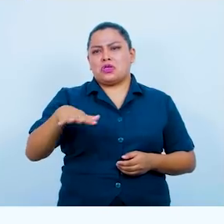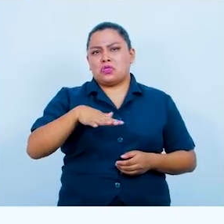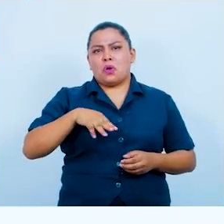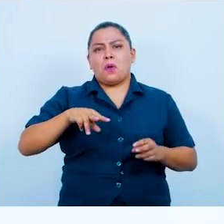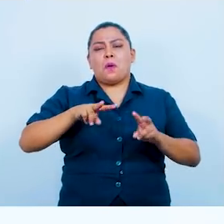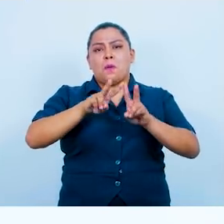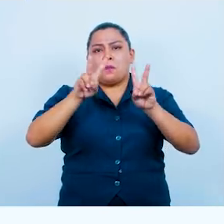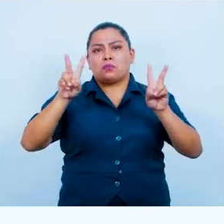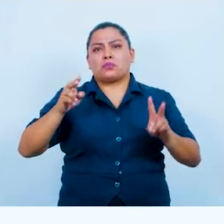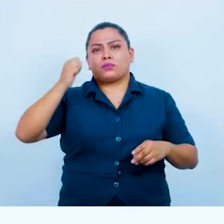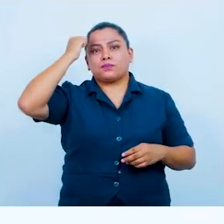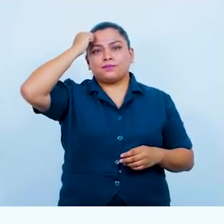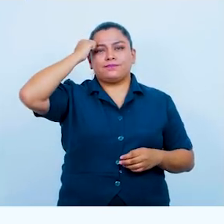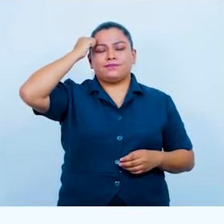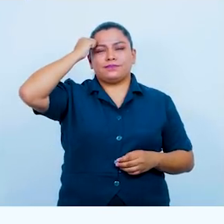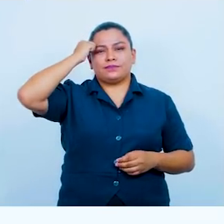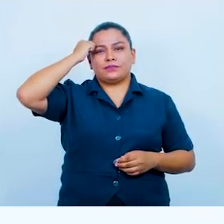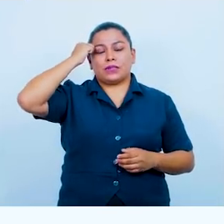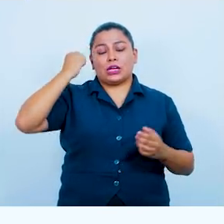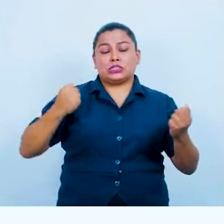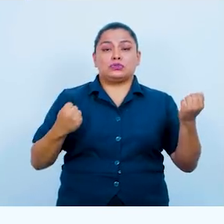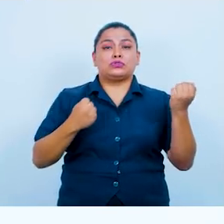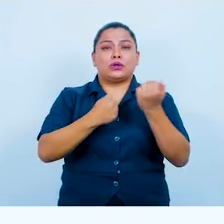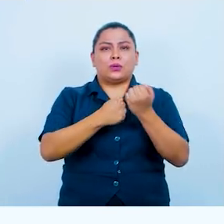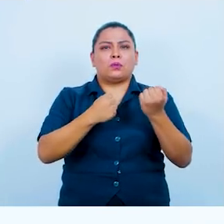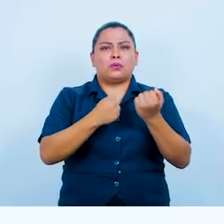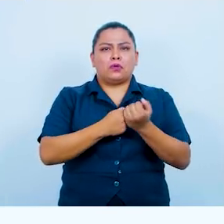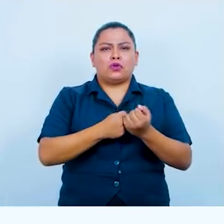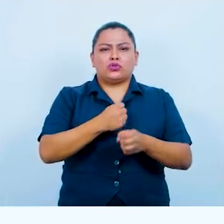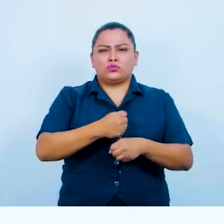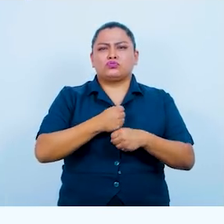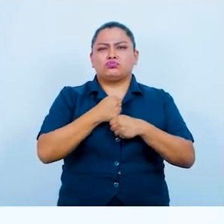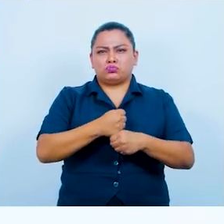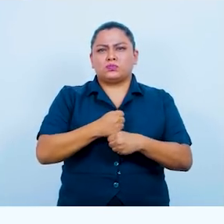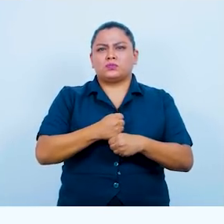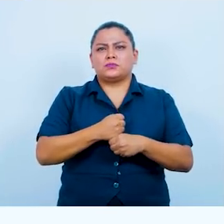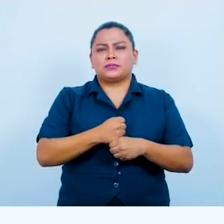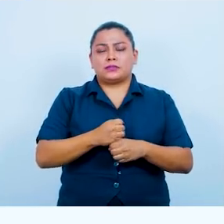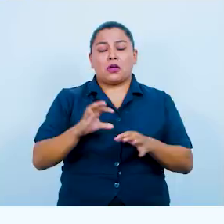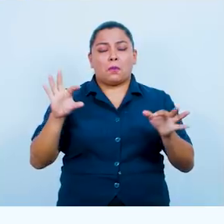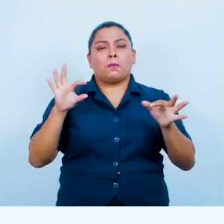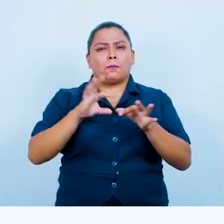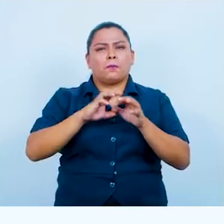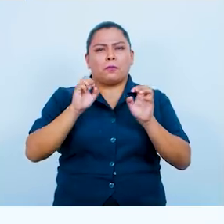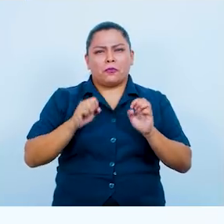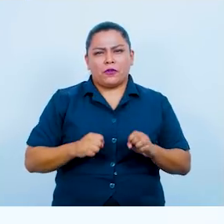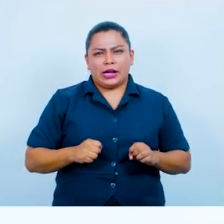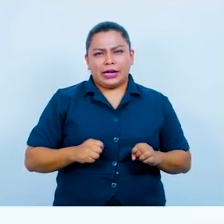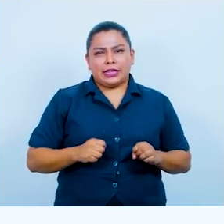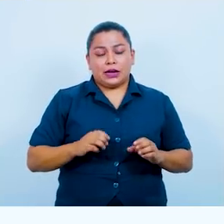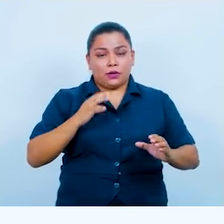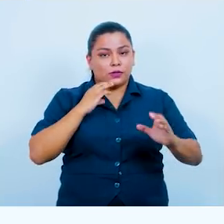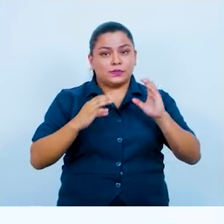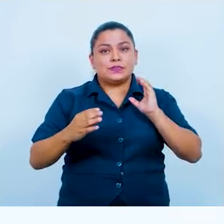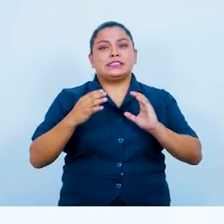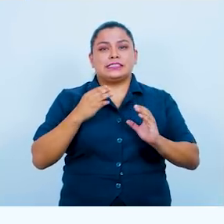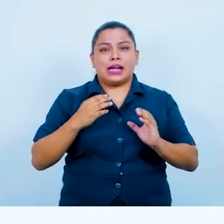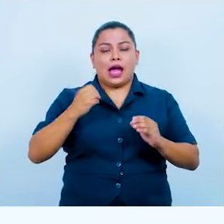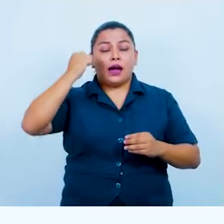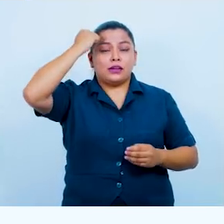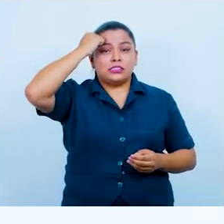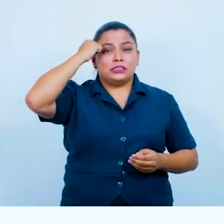virtual de aprendizaje. Es un apoyo flexible, seguro y colaborativo, que permite la comunicación